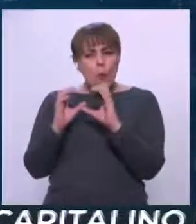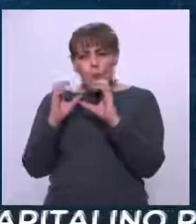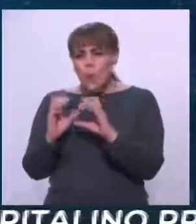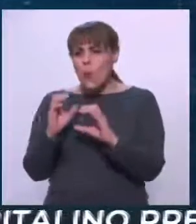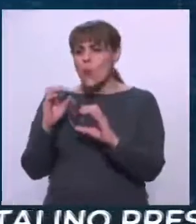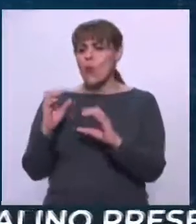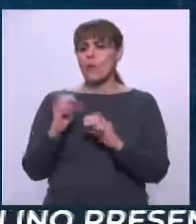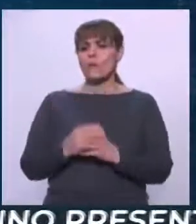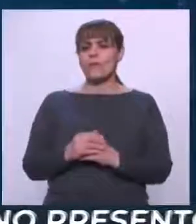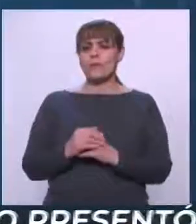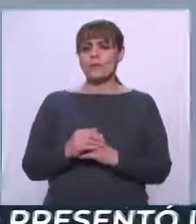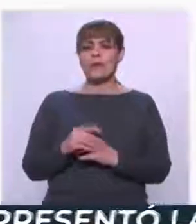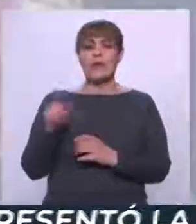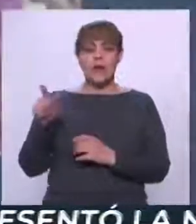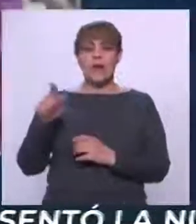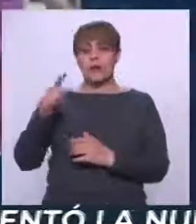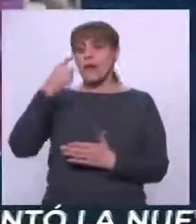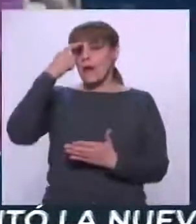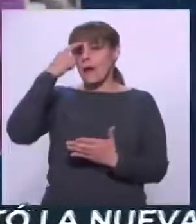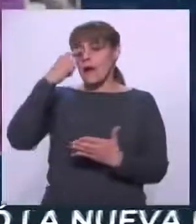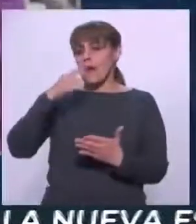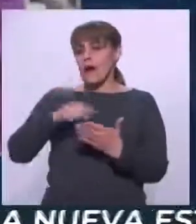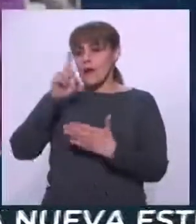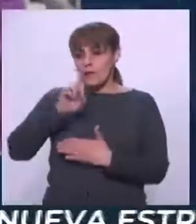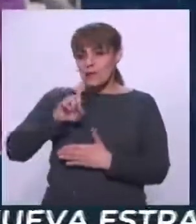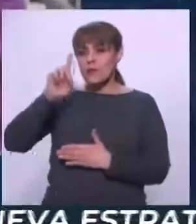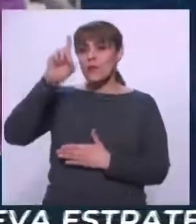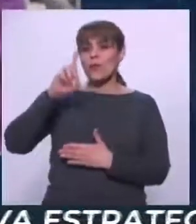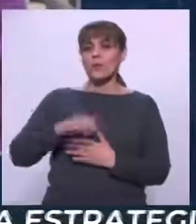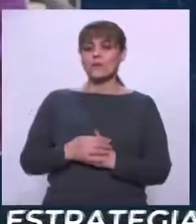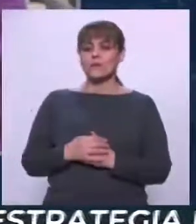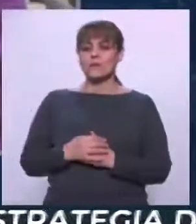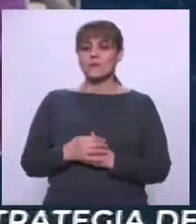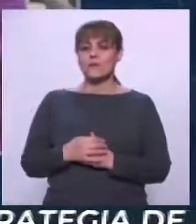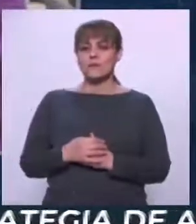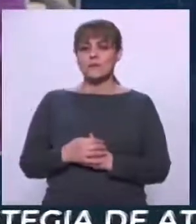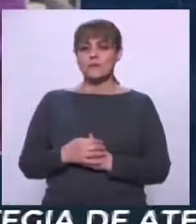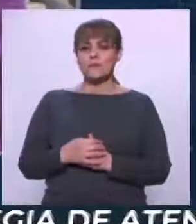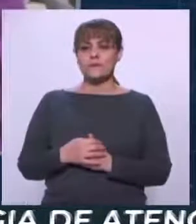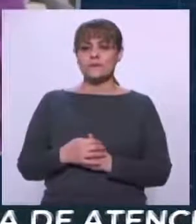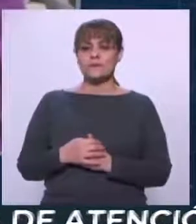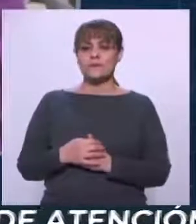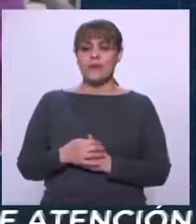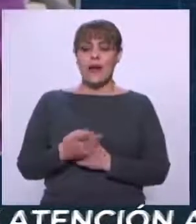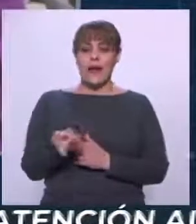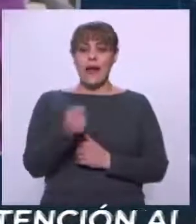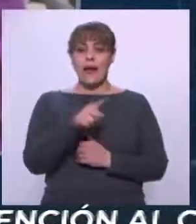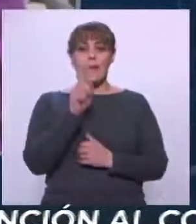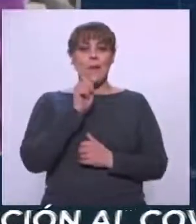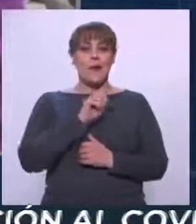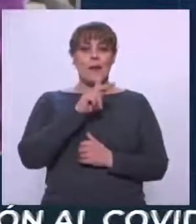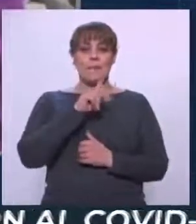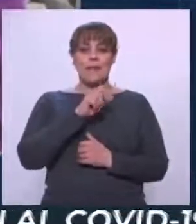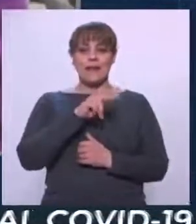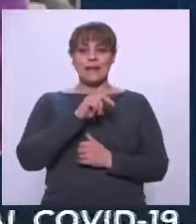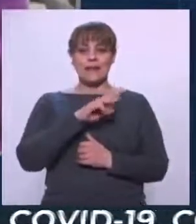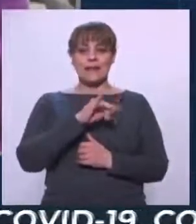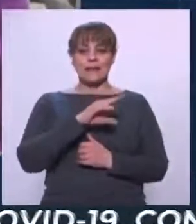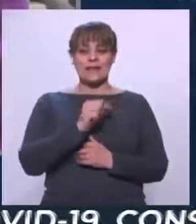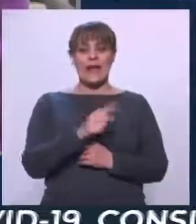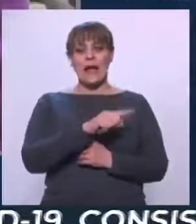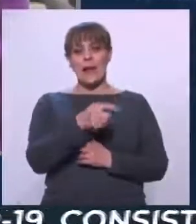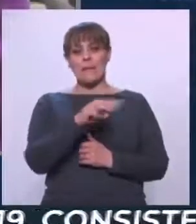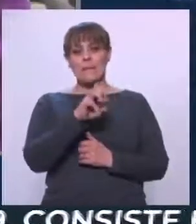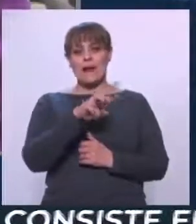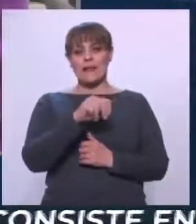cuidadosa, religiosa, cosa que no le gustaba nada ni a Patricia ni a Marta. Y a